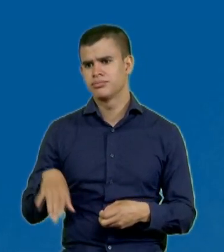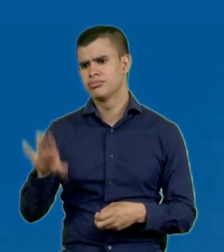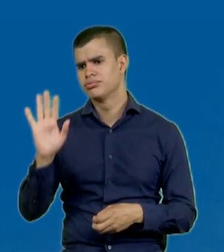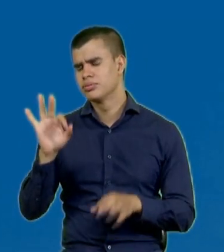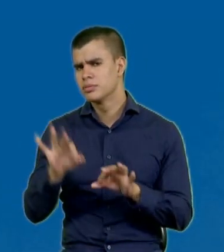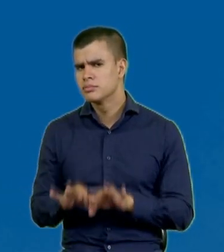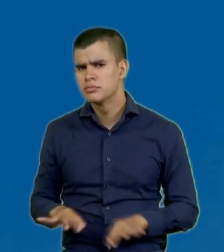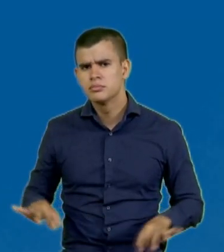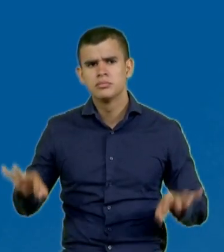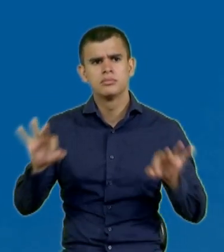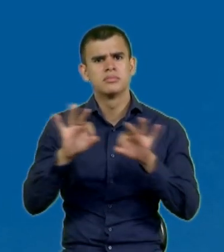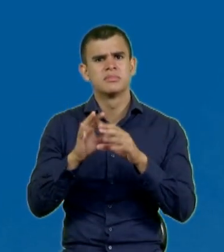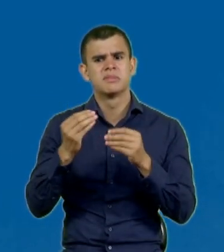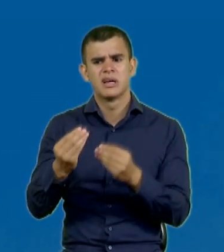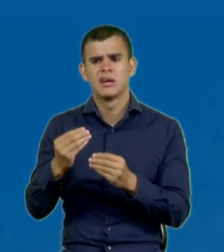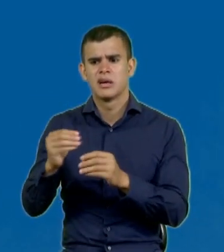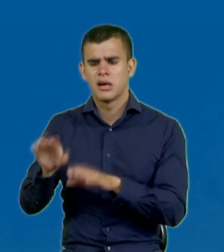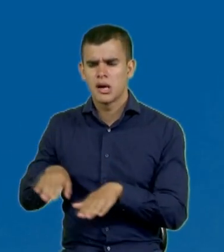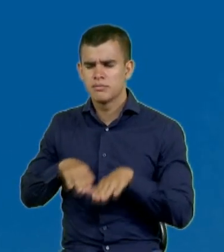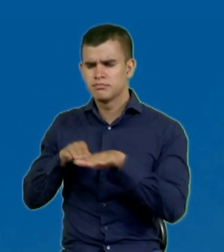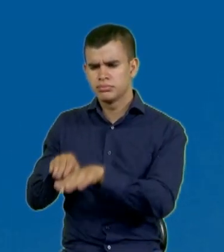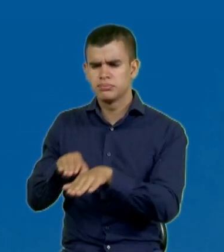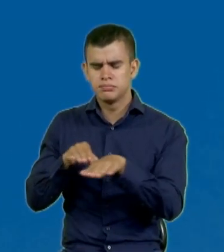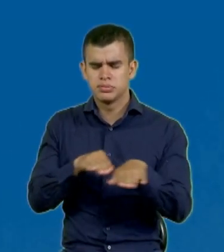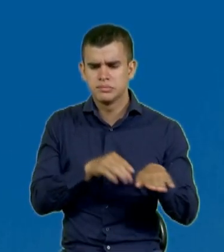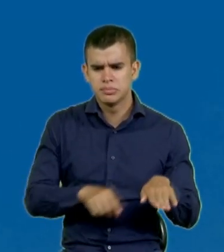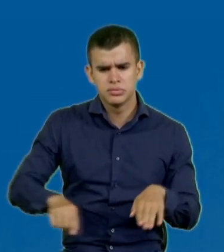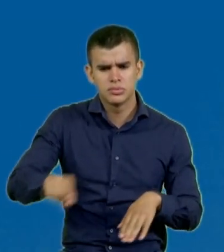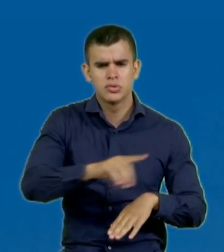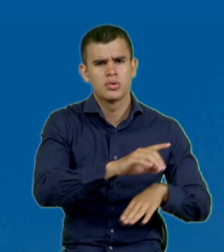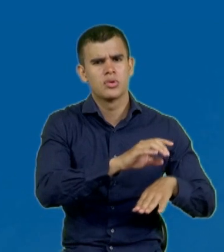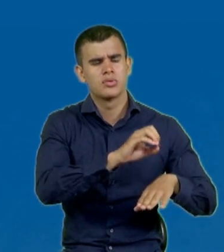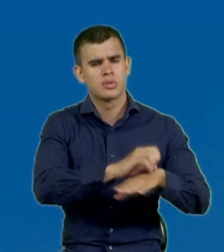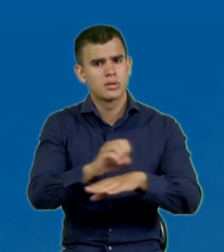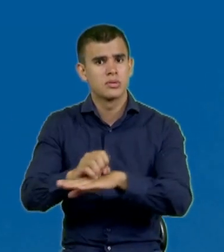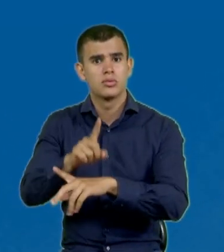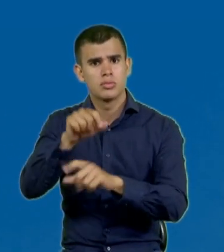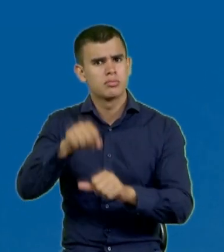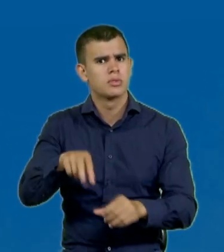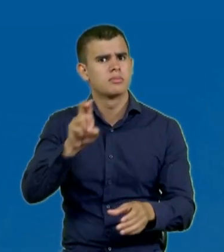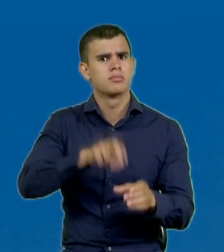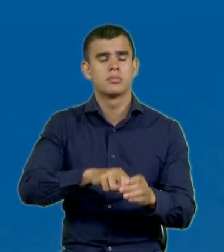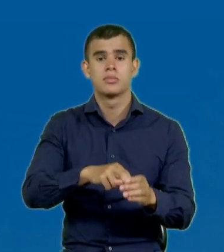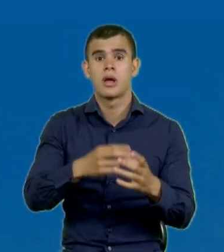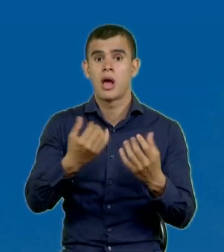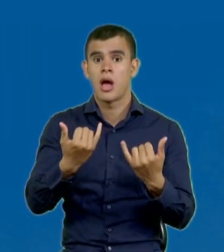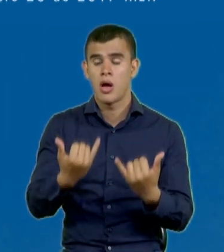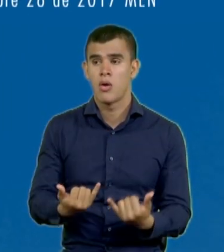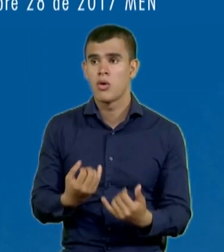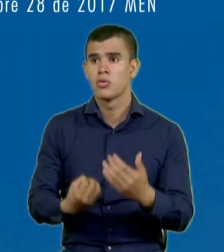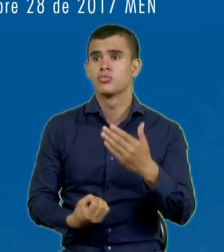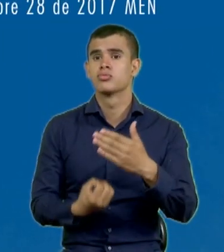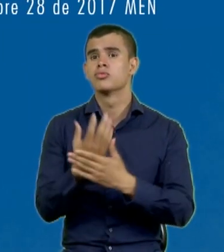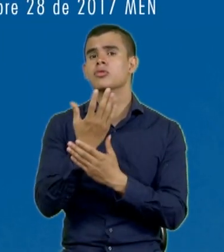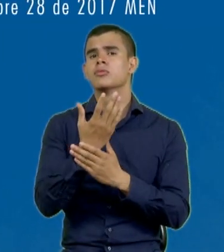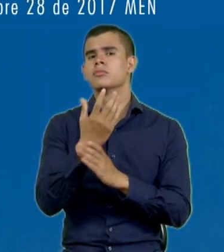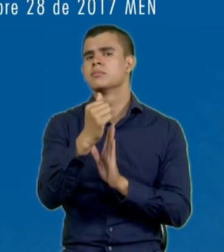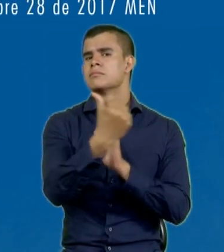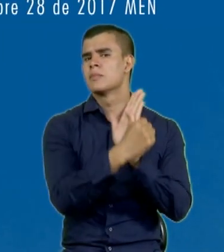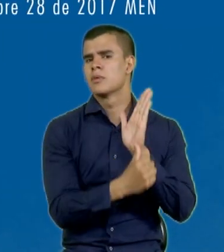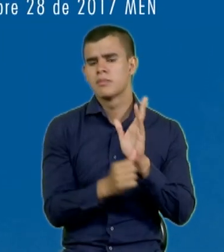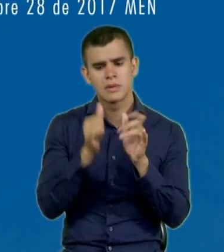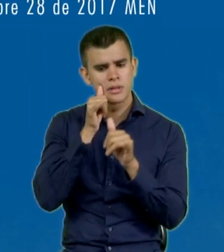es parte fundamental del desarrollo económico y sostenible del mundo. Matricúlate ya en el nuevo programa